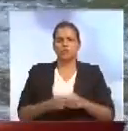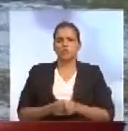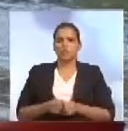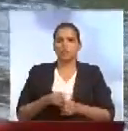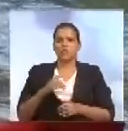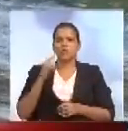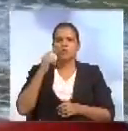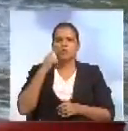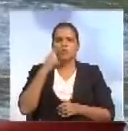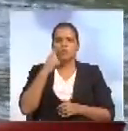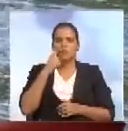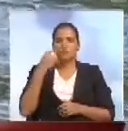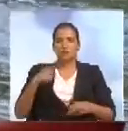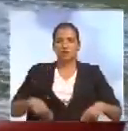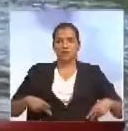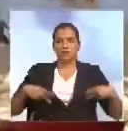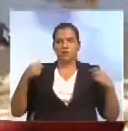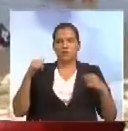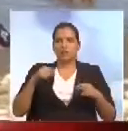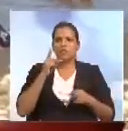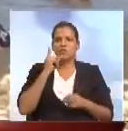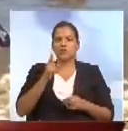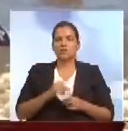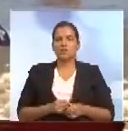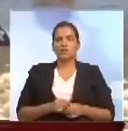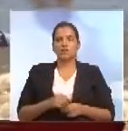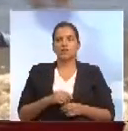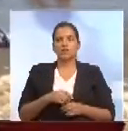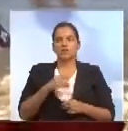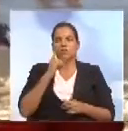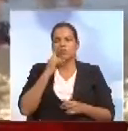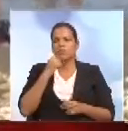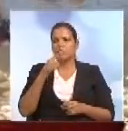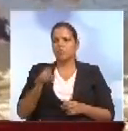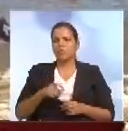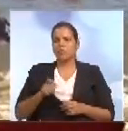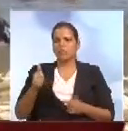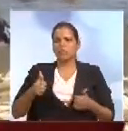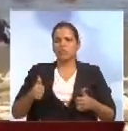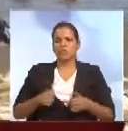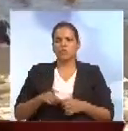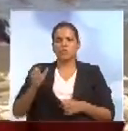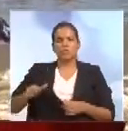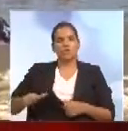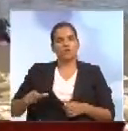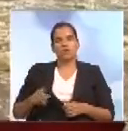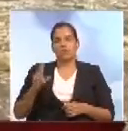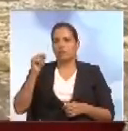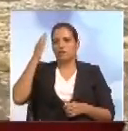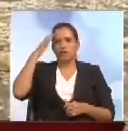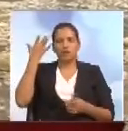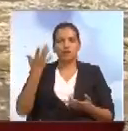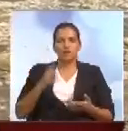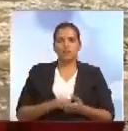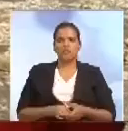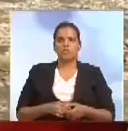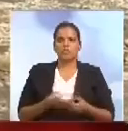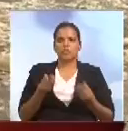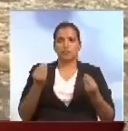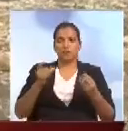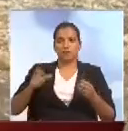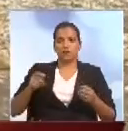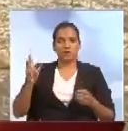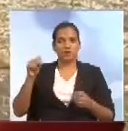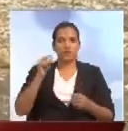Méndez, morador de Vuelta Larga, dijo que denuncian por el bien de las personas, a pesar de saber que con ello muchos